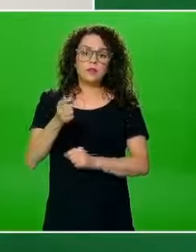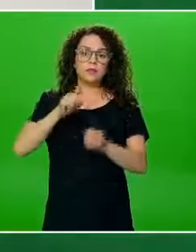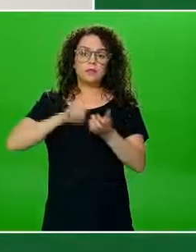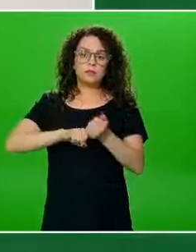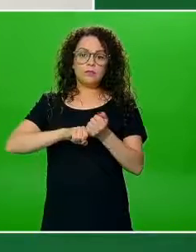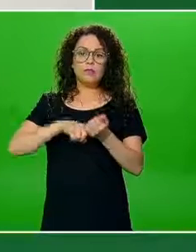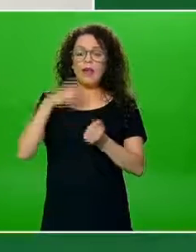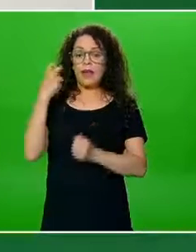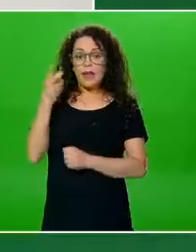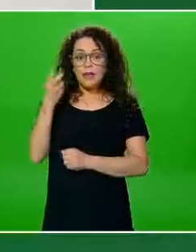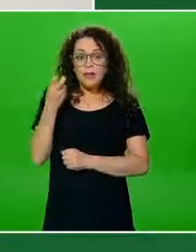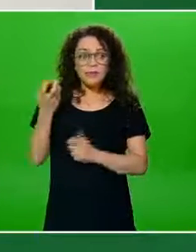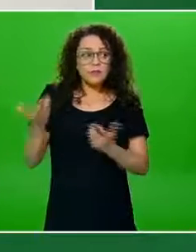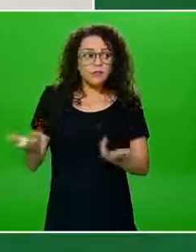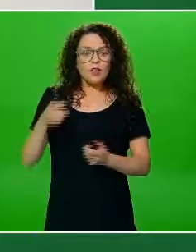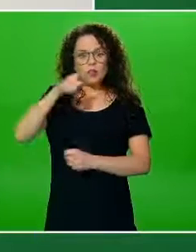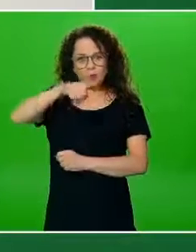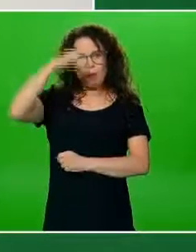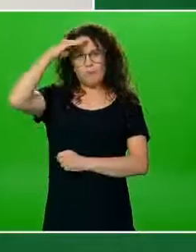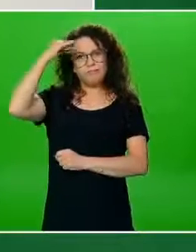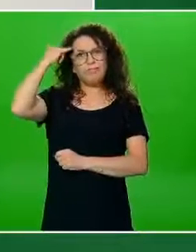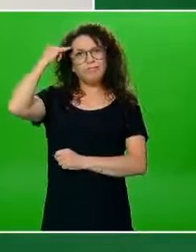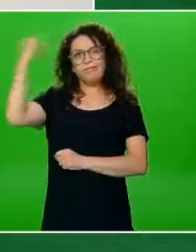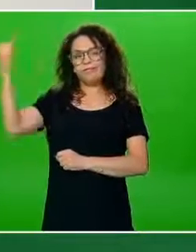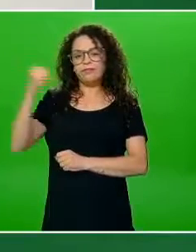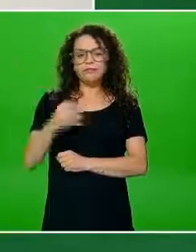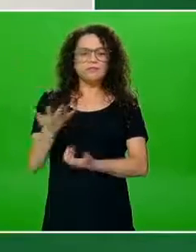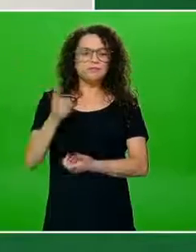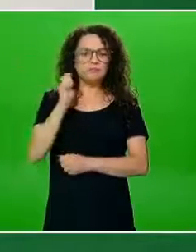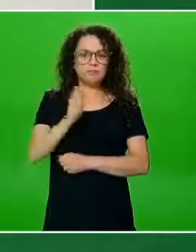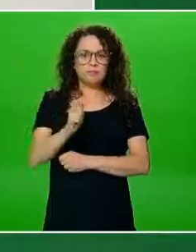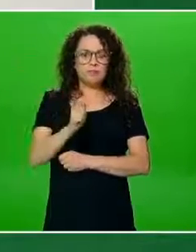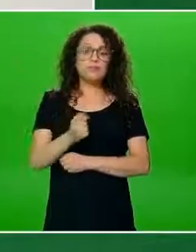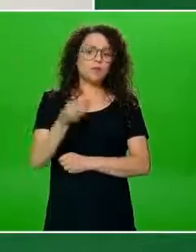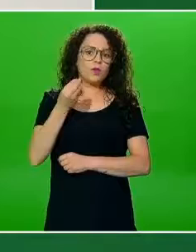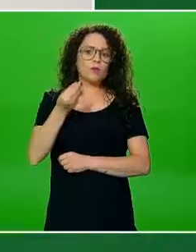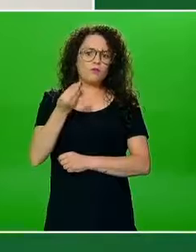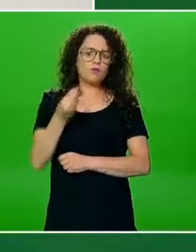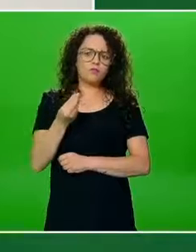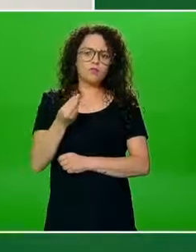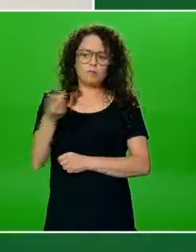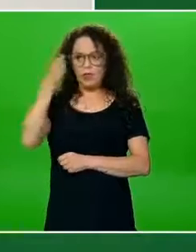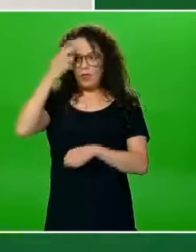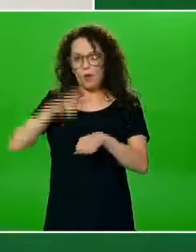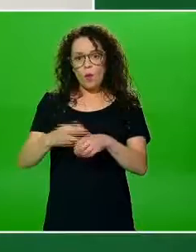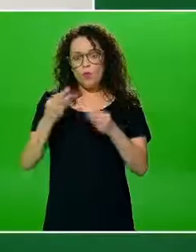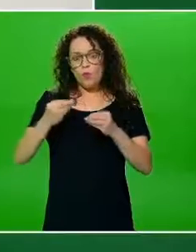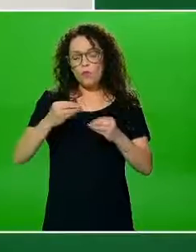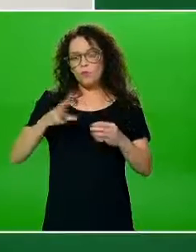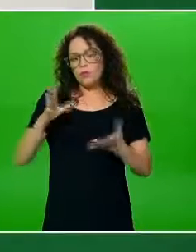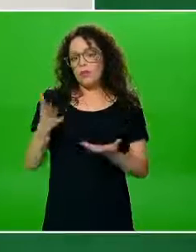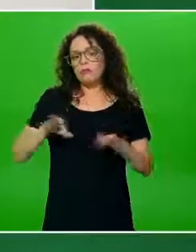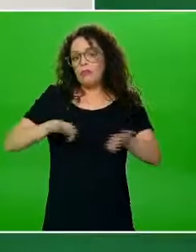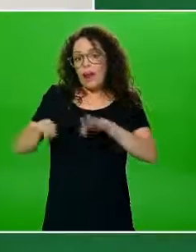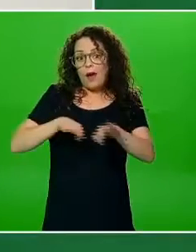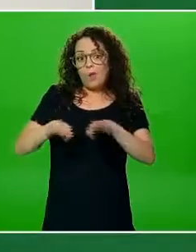Entonces, como se imaginarán, es una dirección muy activa en donde tenemos múltiples enfermedades que vigilamos a